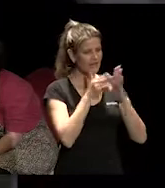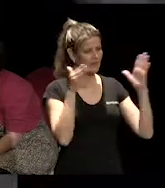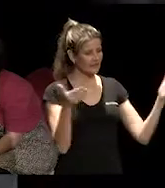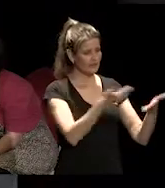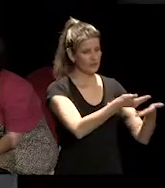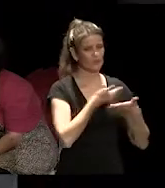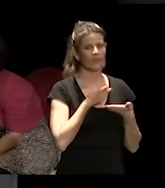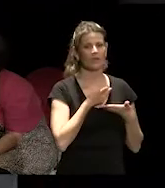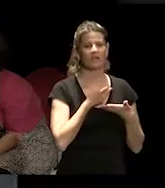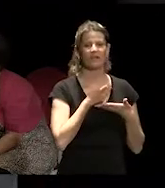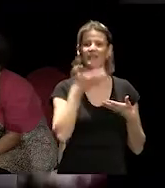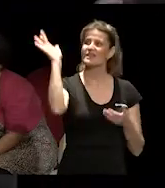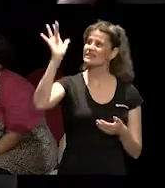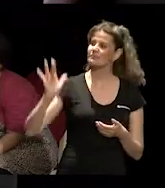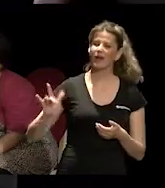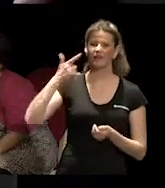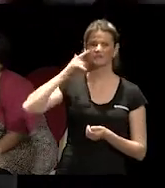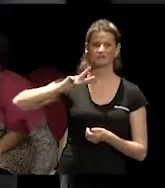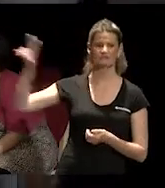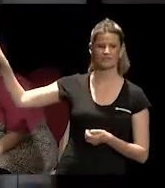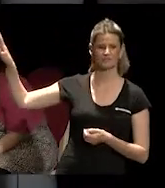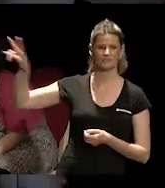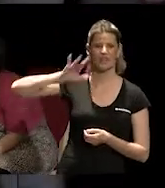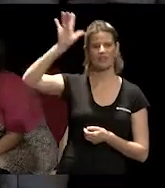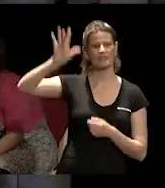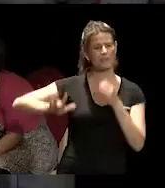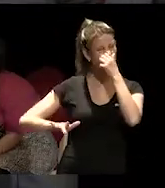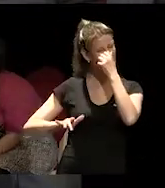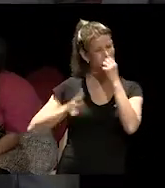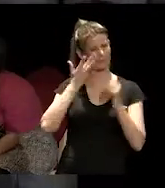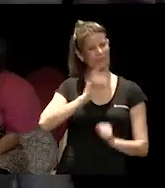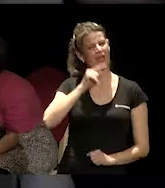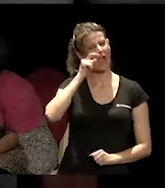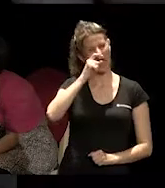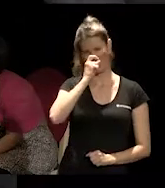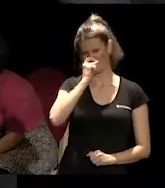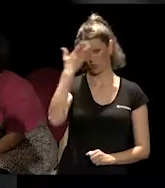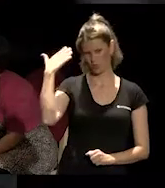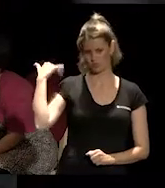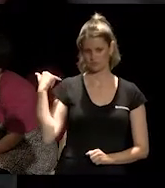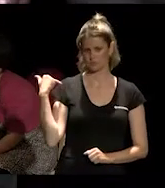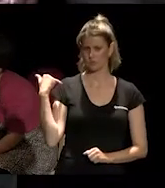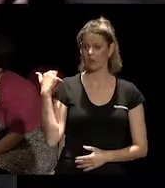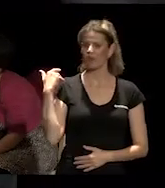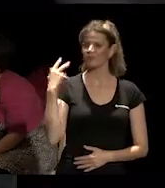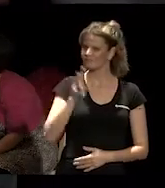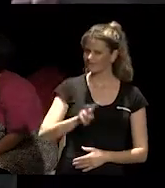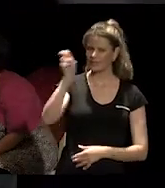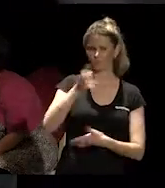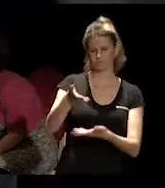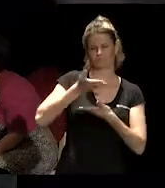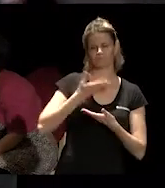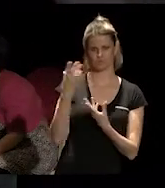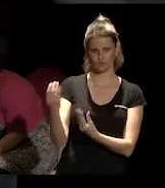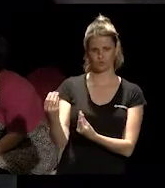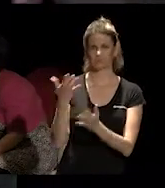fue de gran auxilio esta imagen que podéis ver, que es como antigua, que de hecho no sirvió de mucho, es decir, era un gran reto